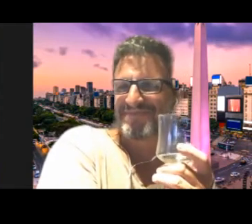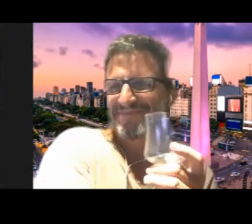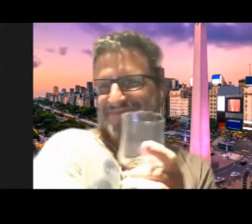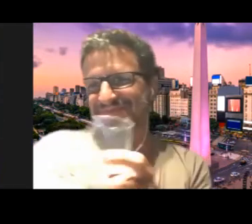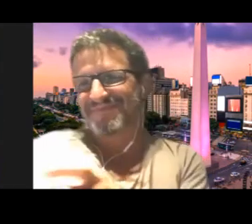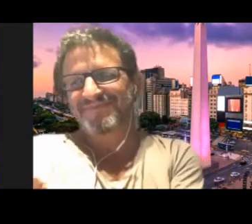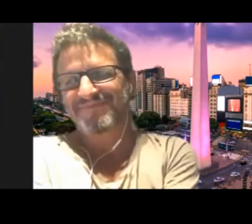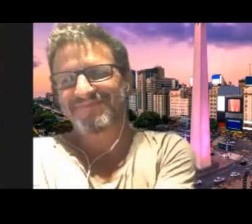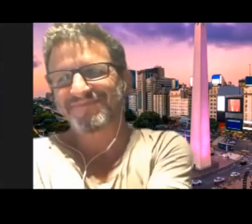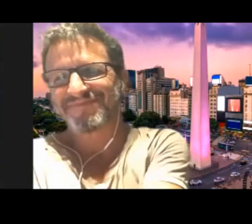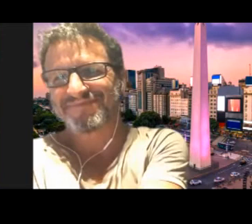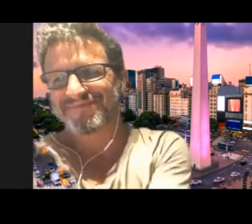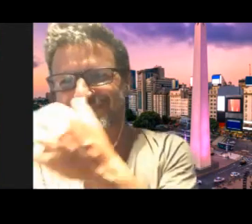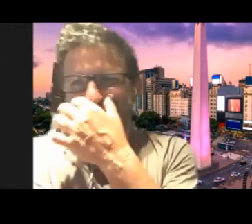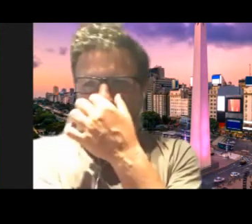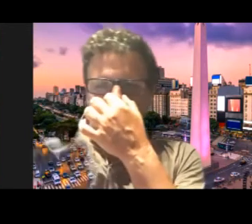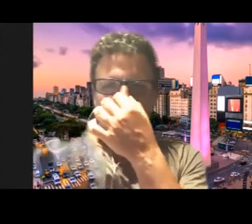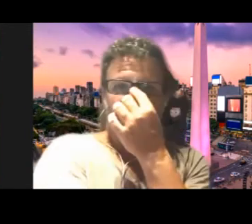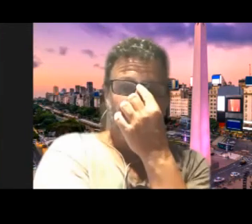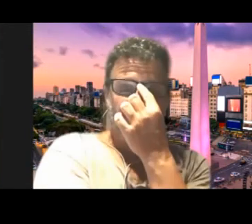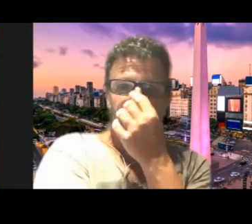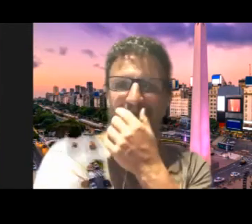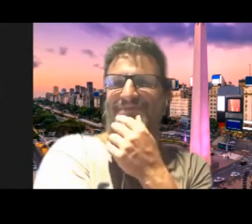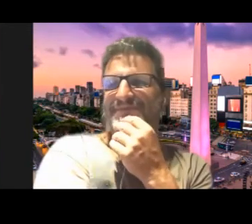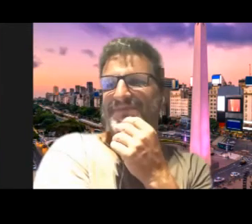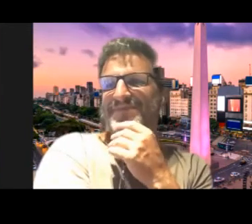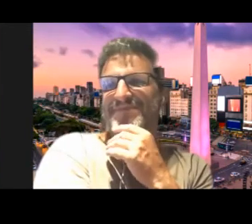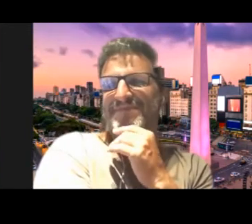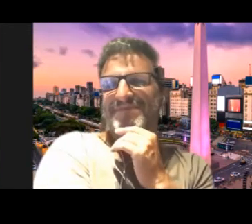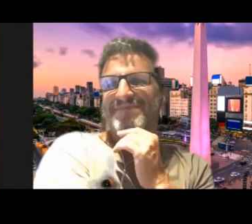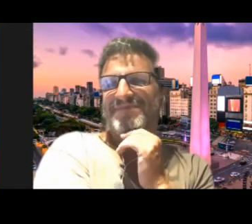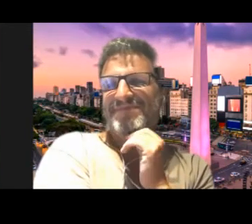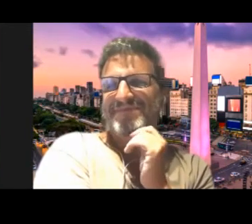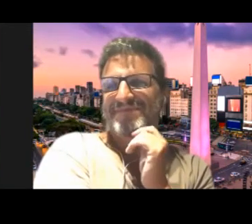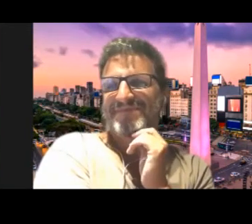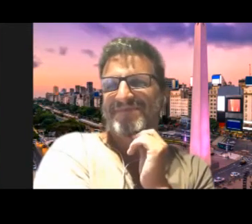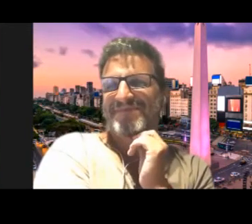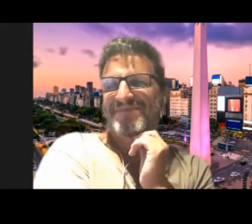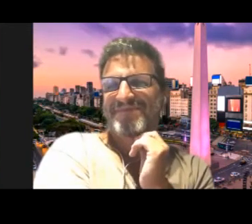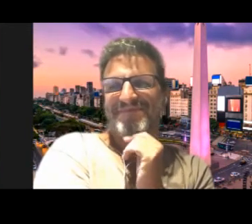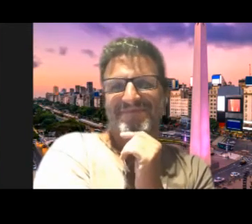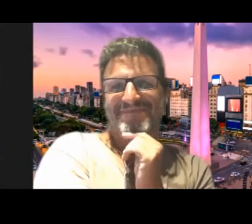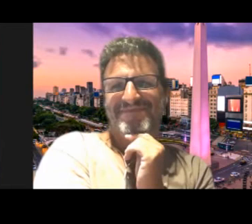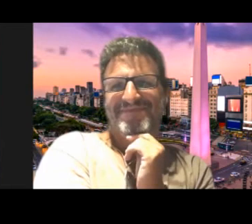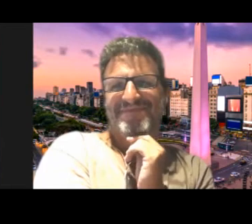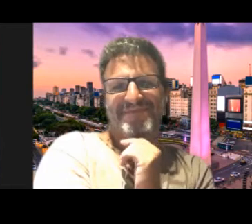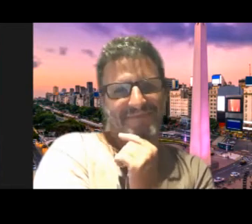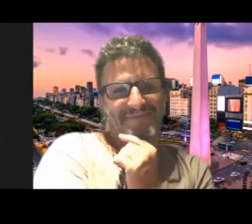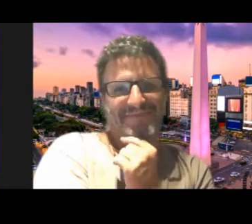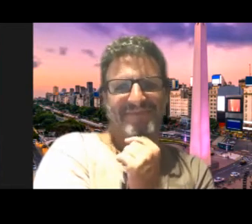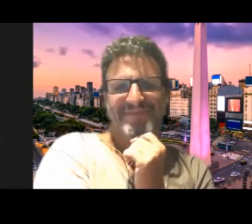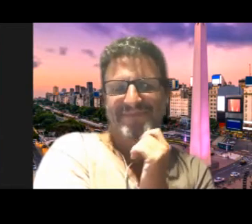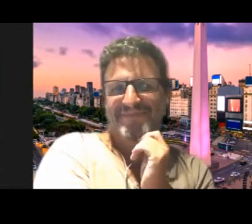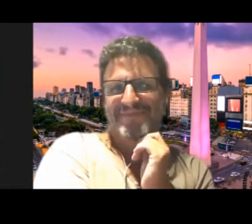Y ¿sabes qué rescato también? Que con nosotros, bueno, no te fue muy bien conmigo como entrenador, como